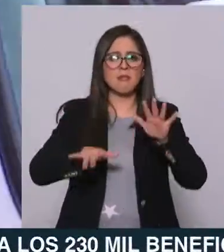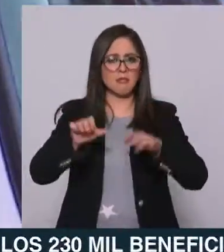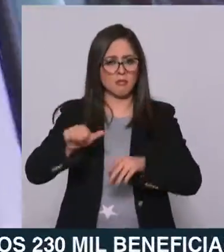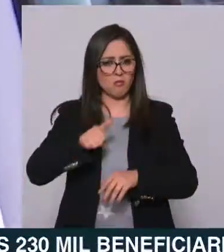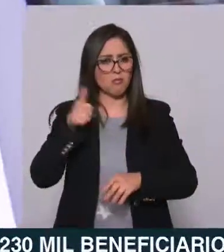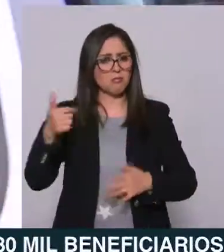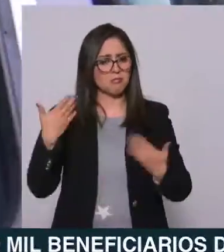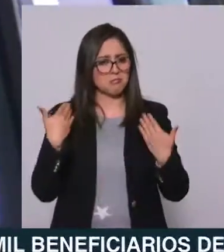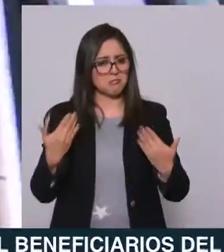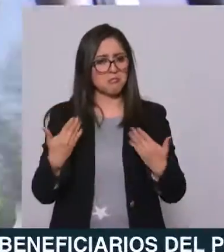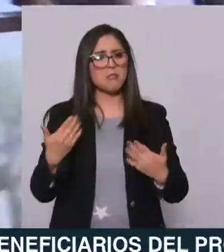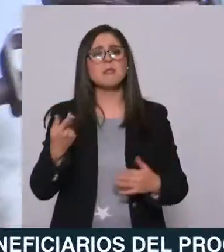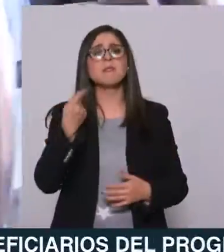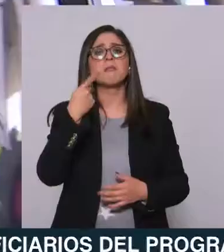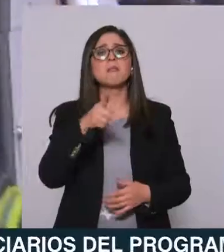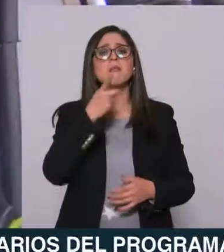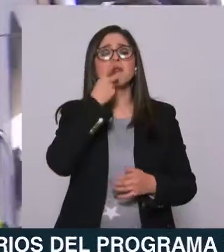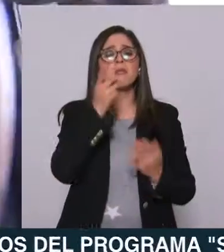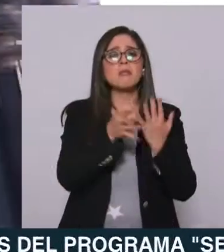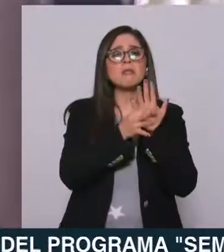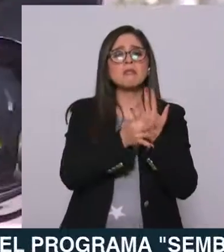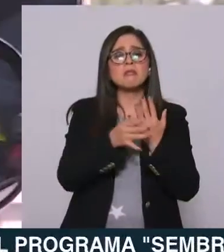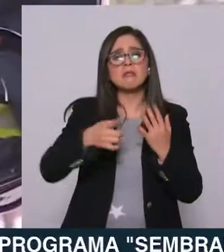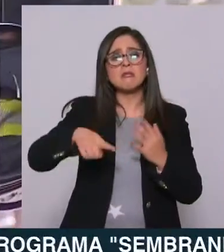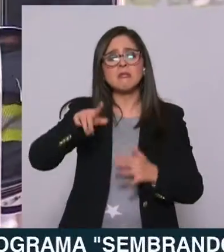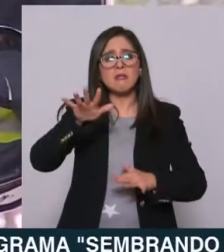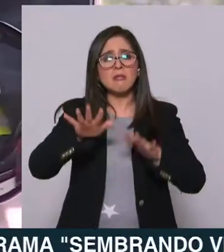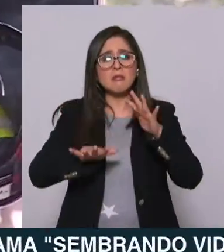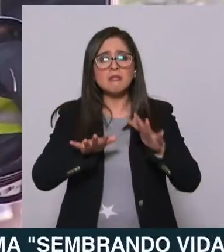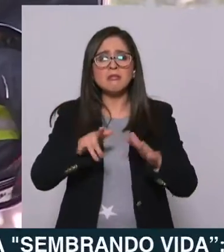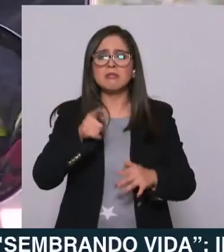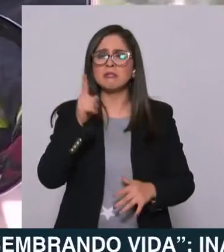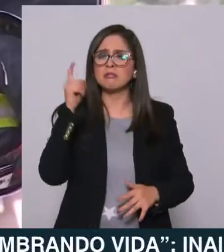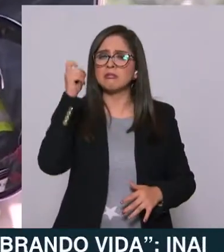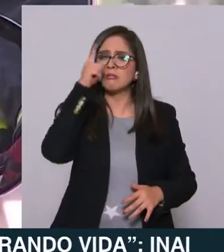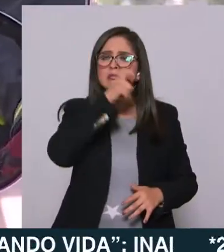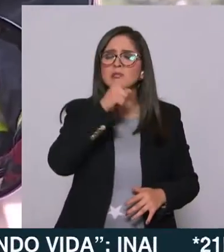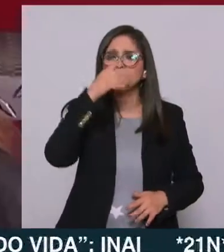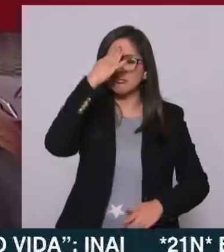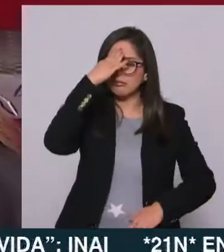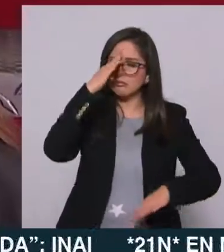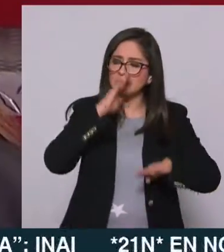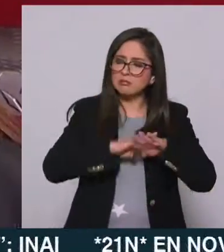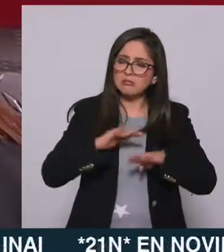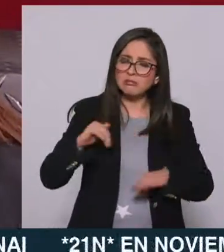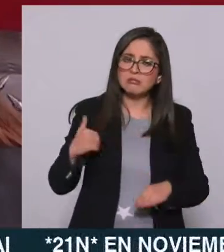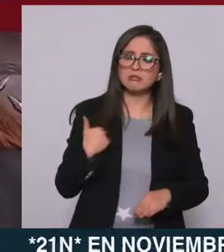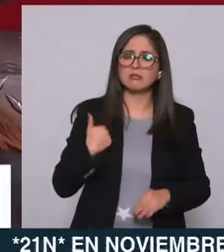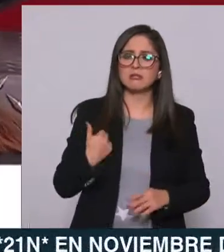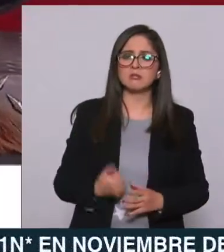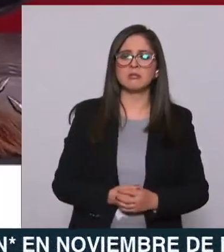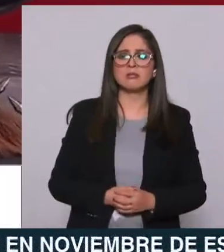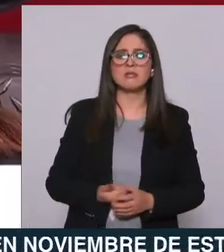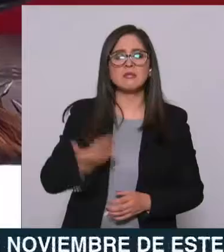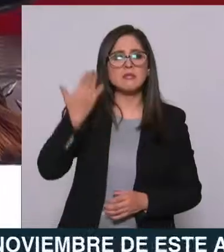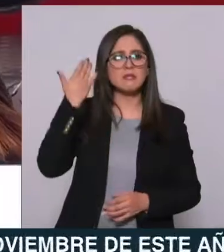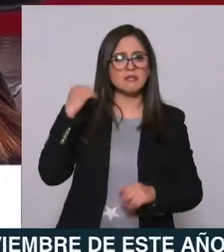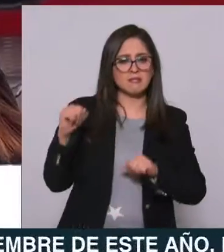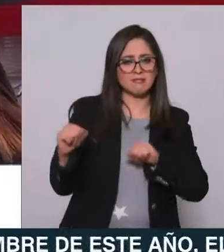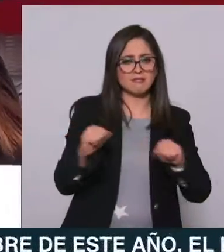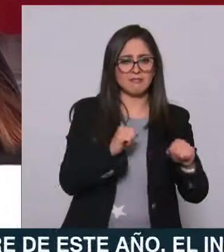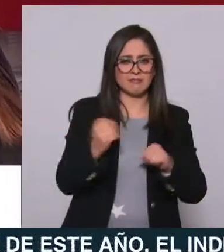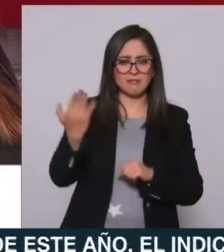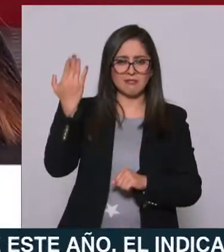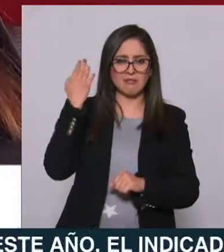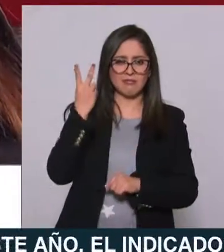satisfactorias. Sin embargo, asegura que las pocas dolorosas le han quedado muy grabadas. El sismo de hace 2